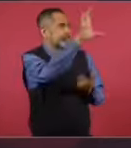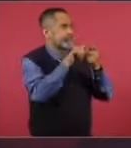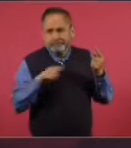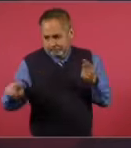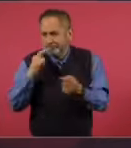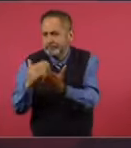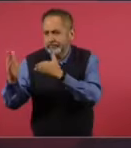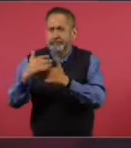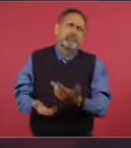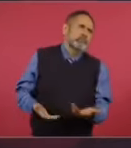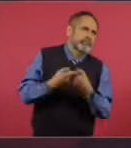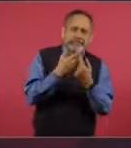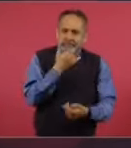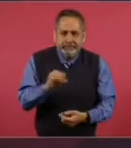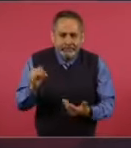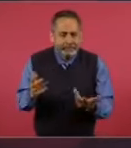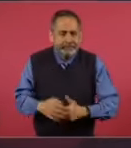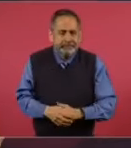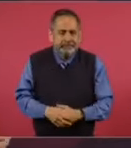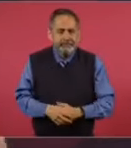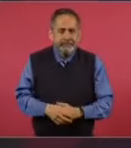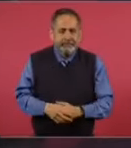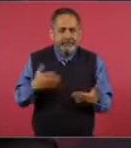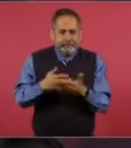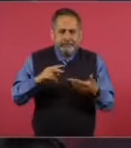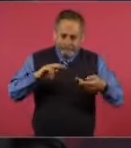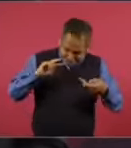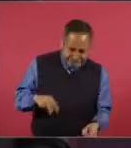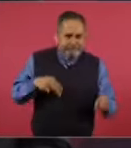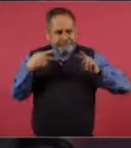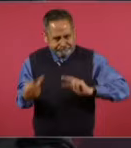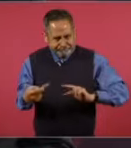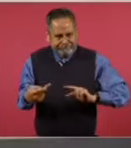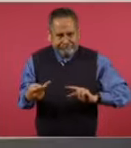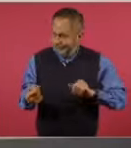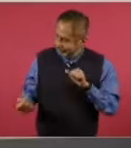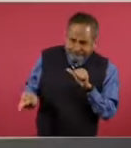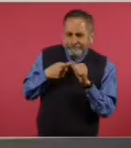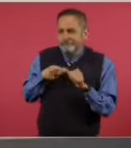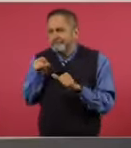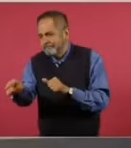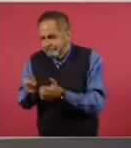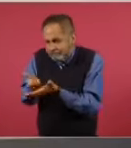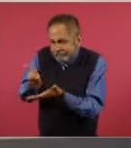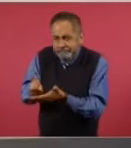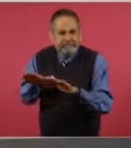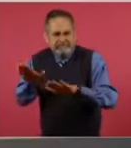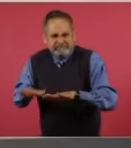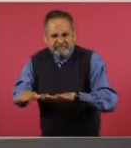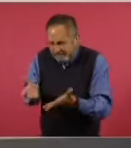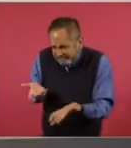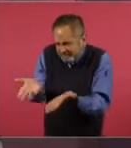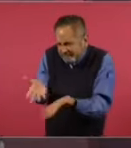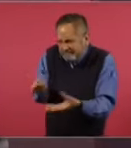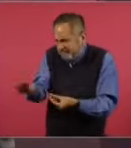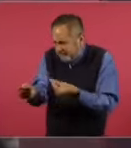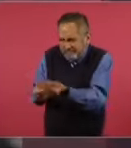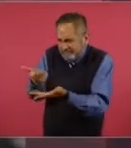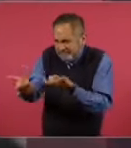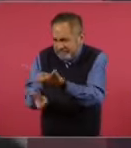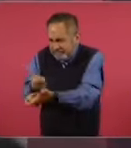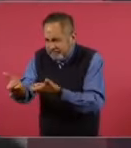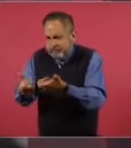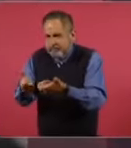Ahora, que es al revés volteado, que es de abajo para arriba, pues